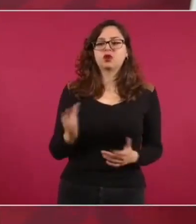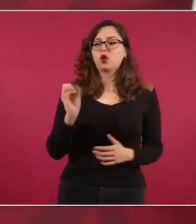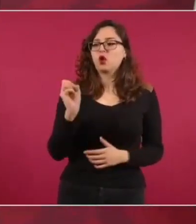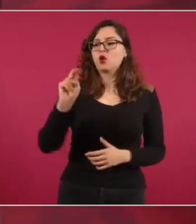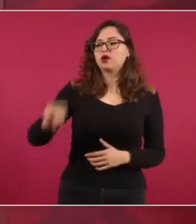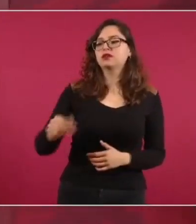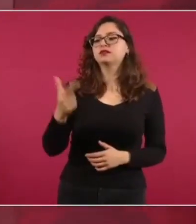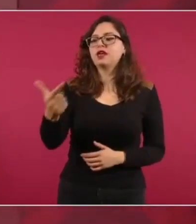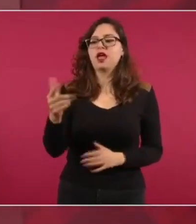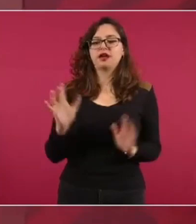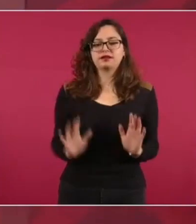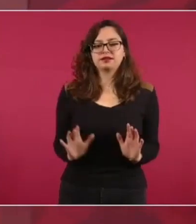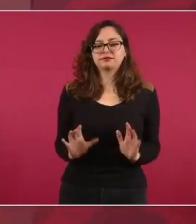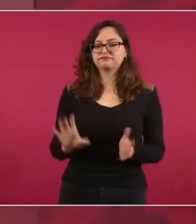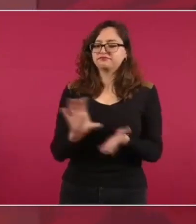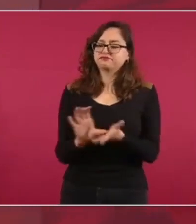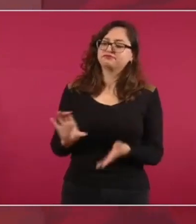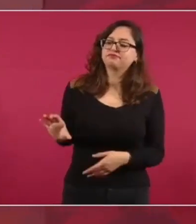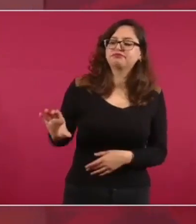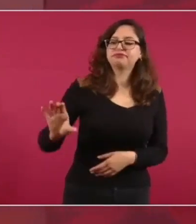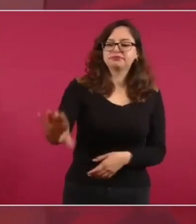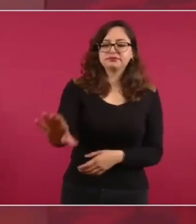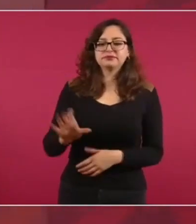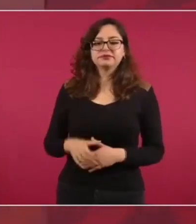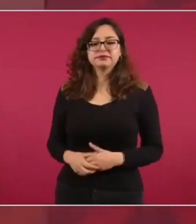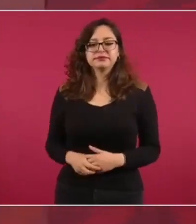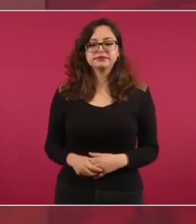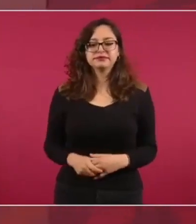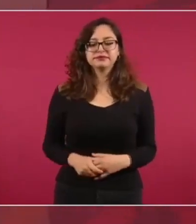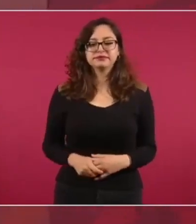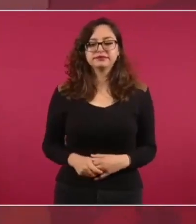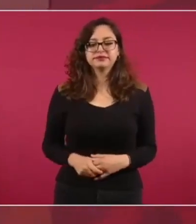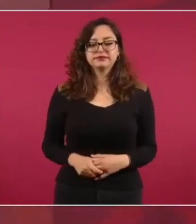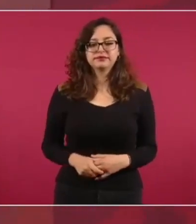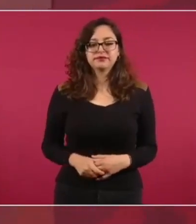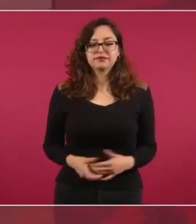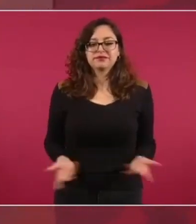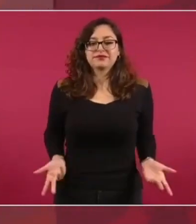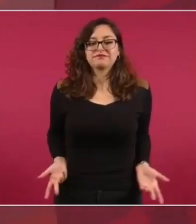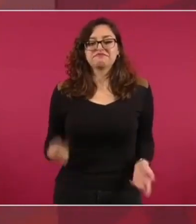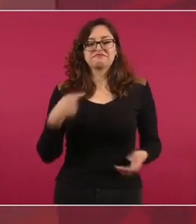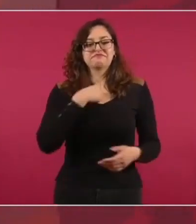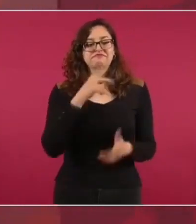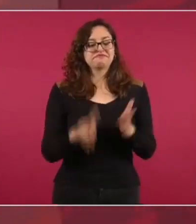a las organizaciones de la sociedad civil. Yo les he dicho,